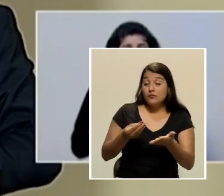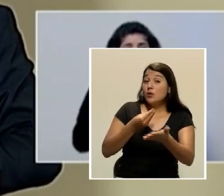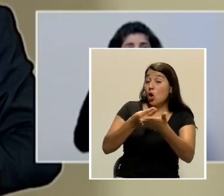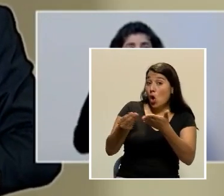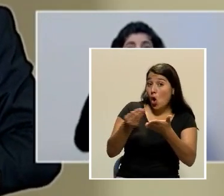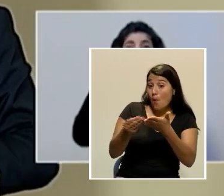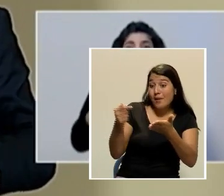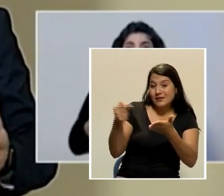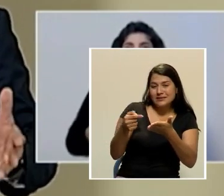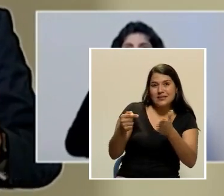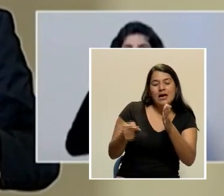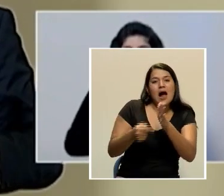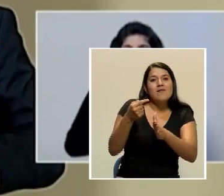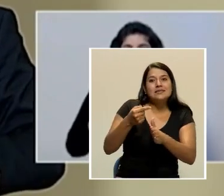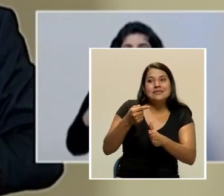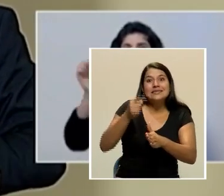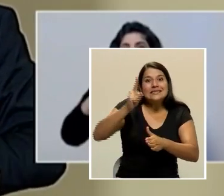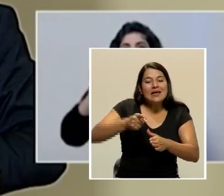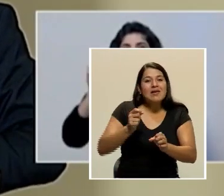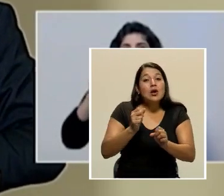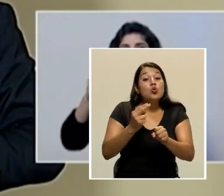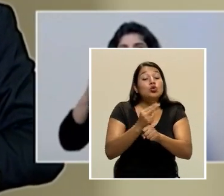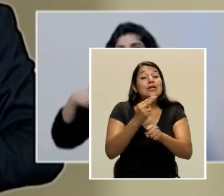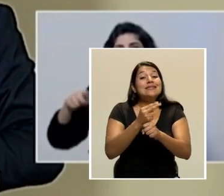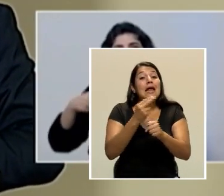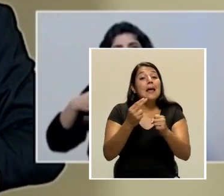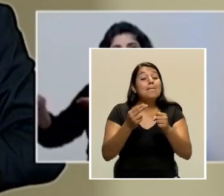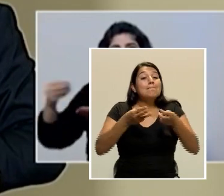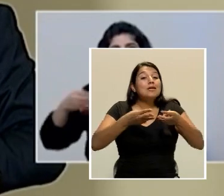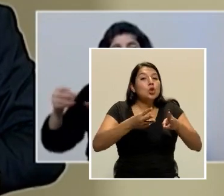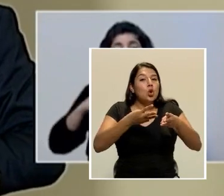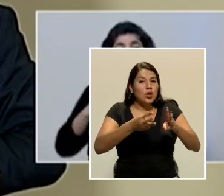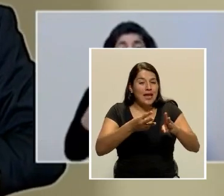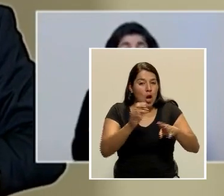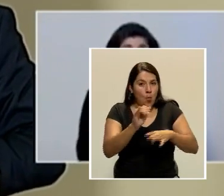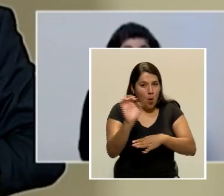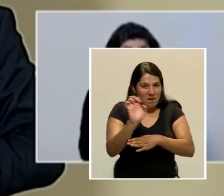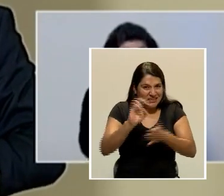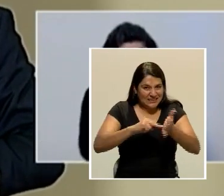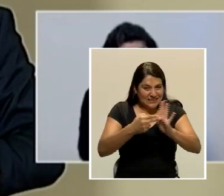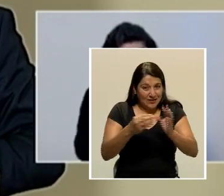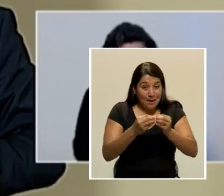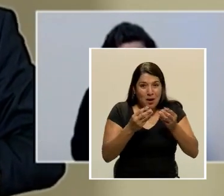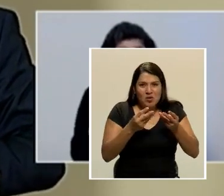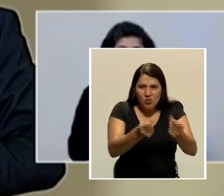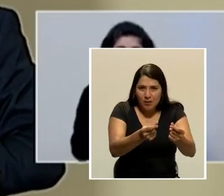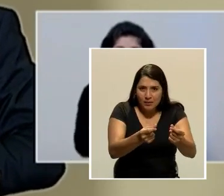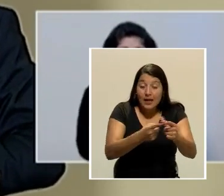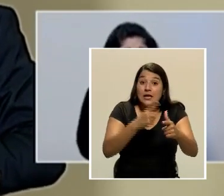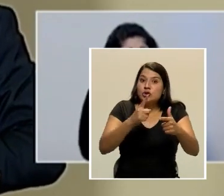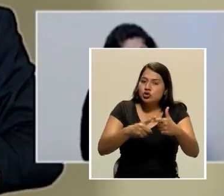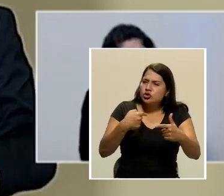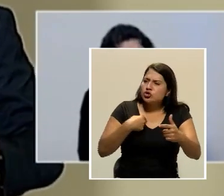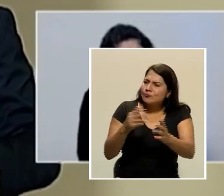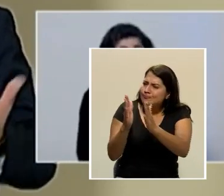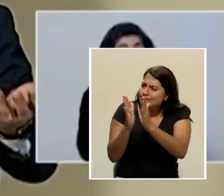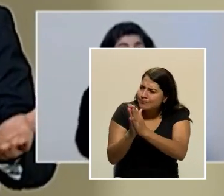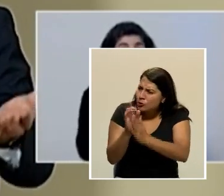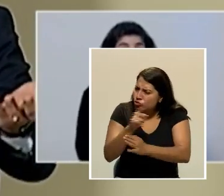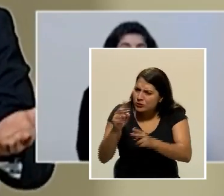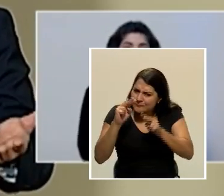qué? Aquí tenemos que ver que la pandemia ha generado una necesidad de muchos